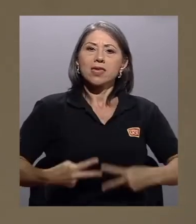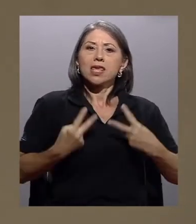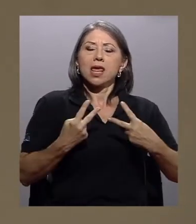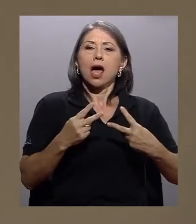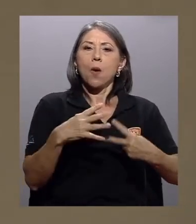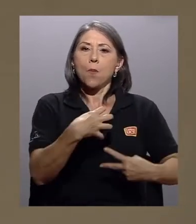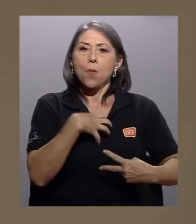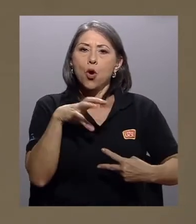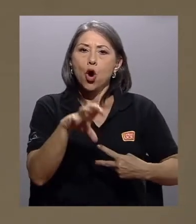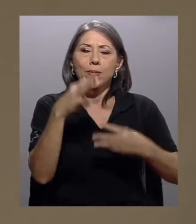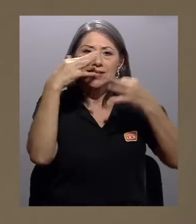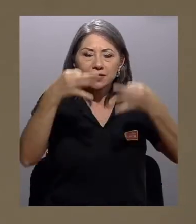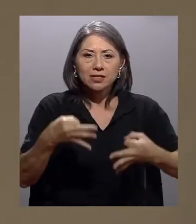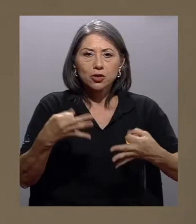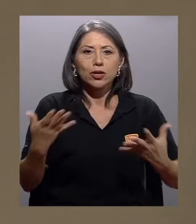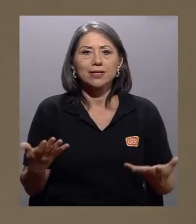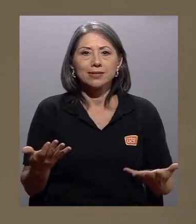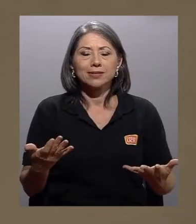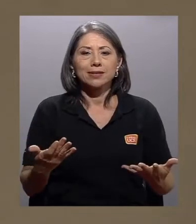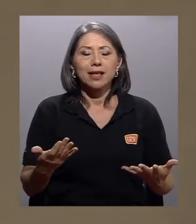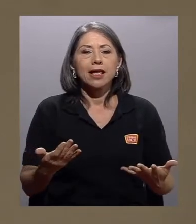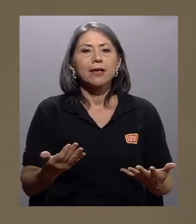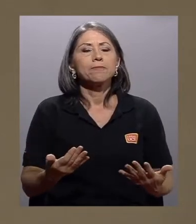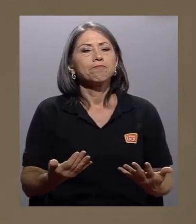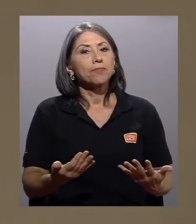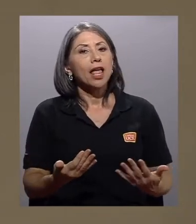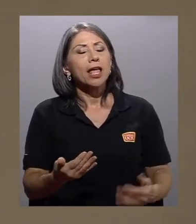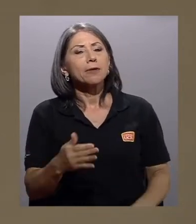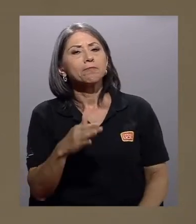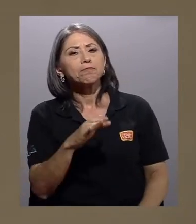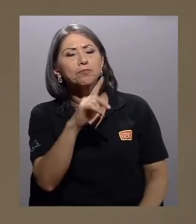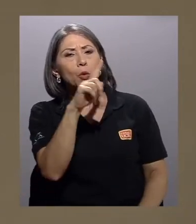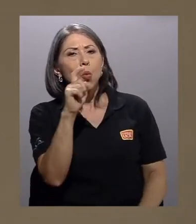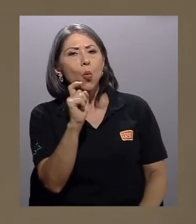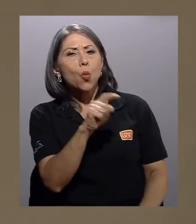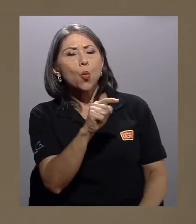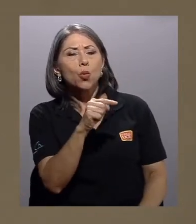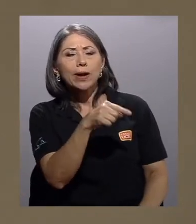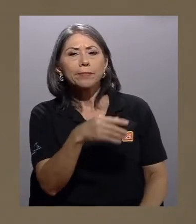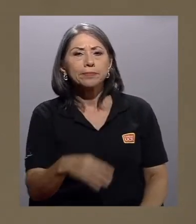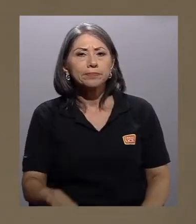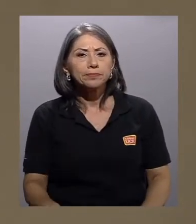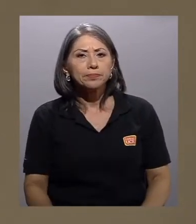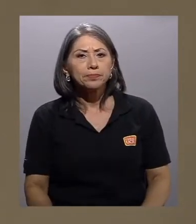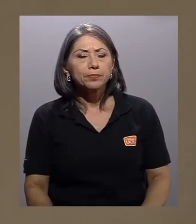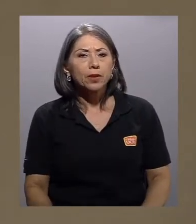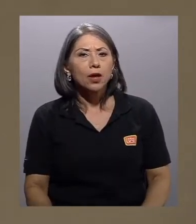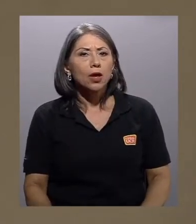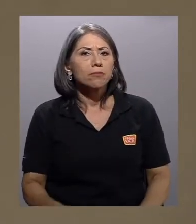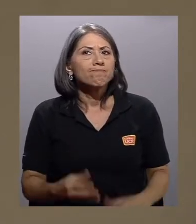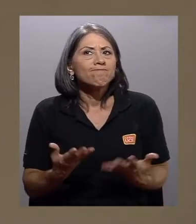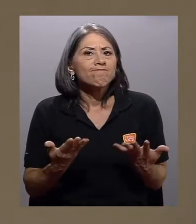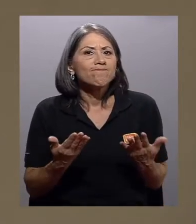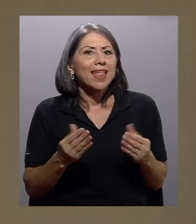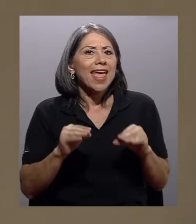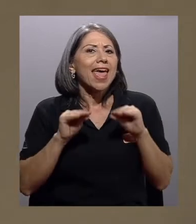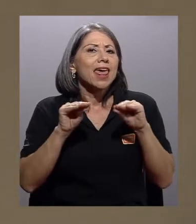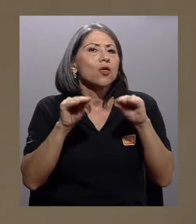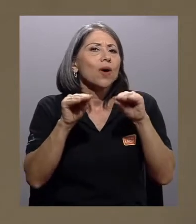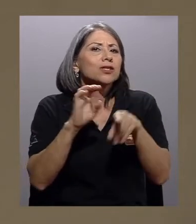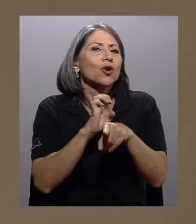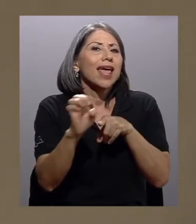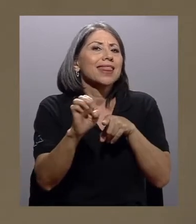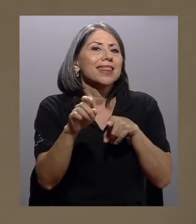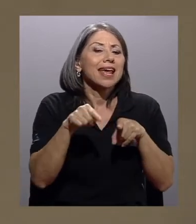su propia vida y sus propias decisiones. Y en ese sentido, una pregunta, Franz, es ¿cómo llevar